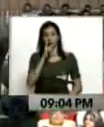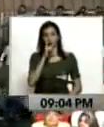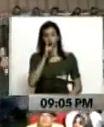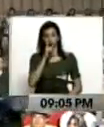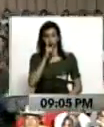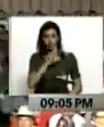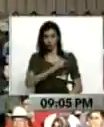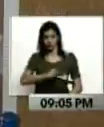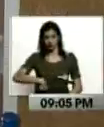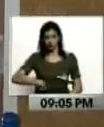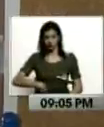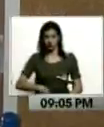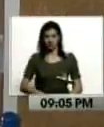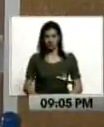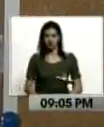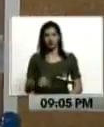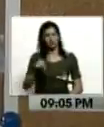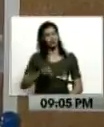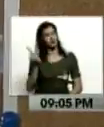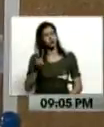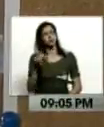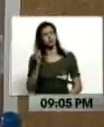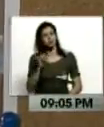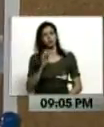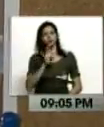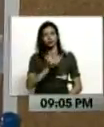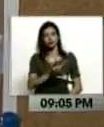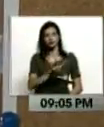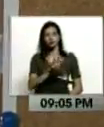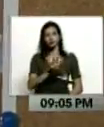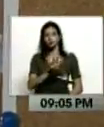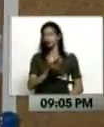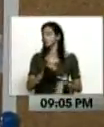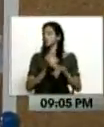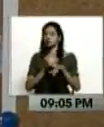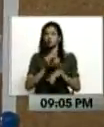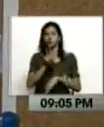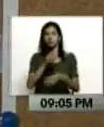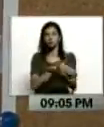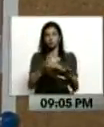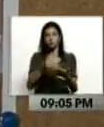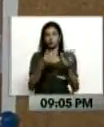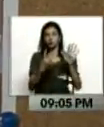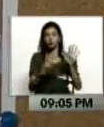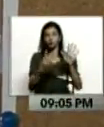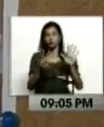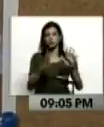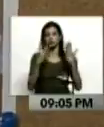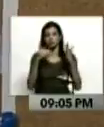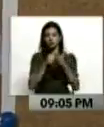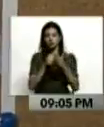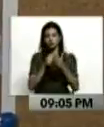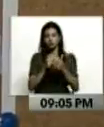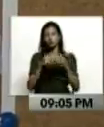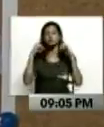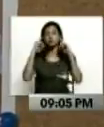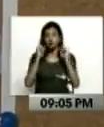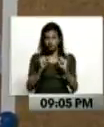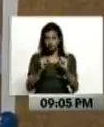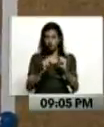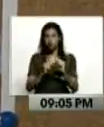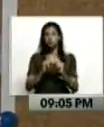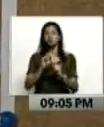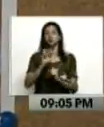titularidad maduro en Venezuela hay 400 Perdón 4,91